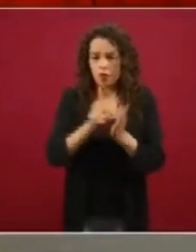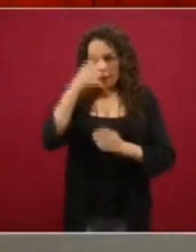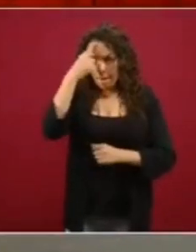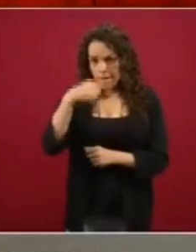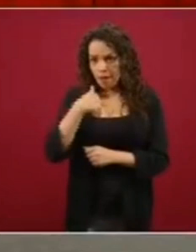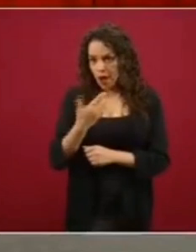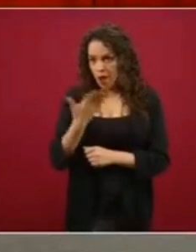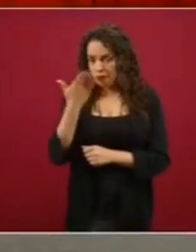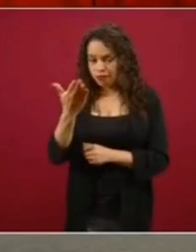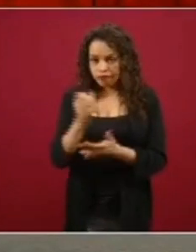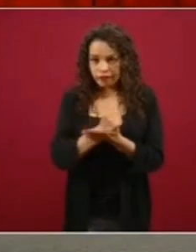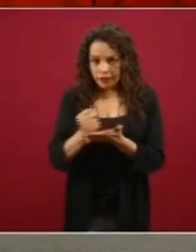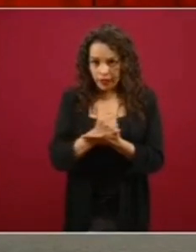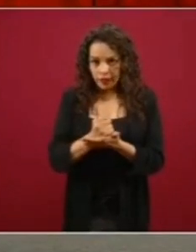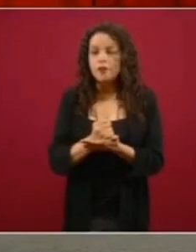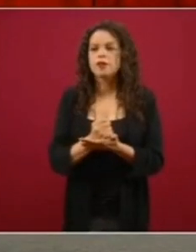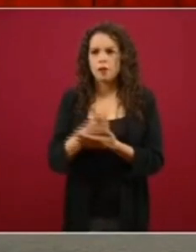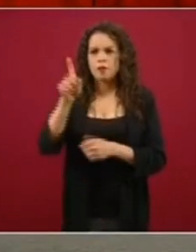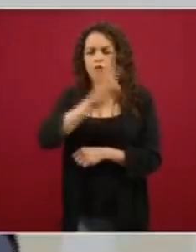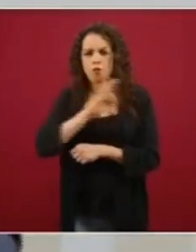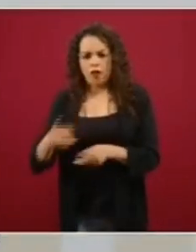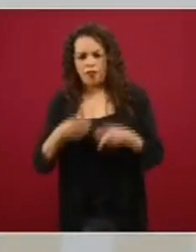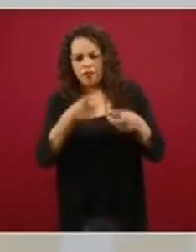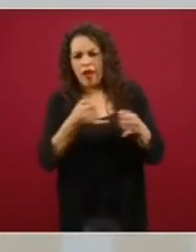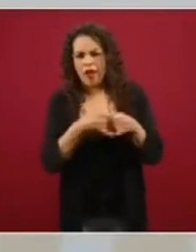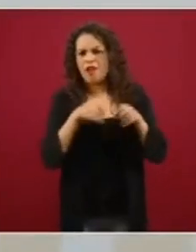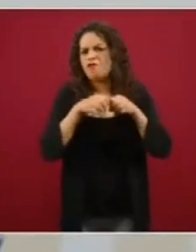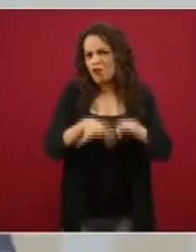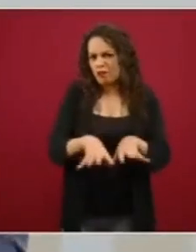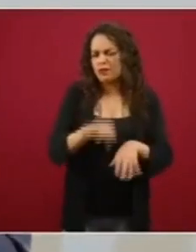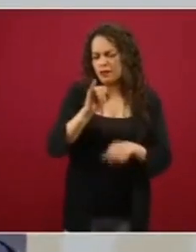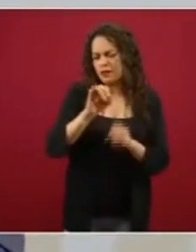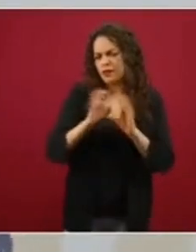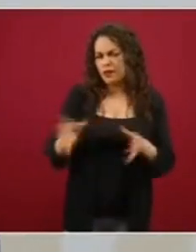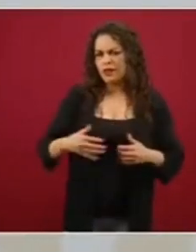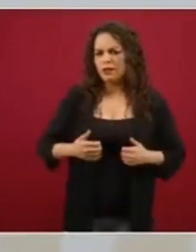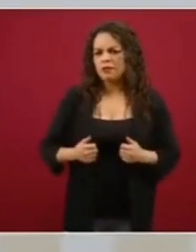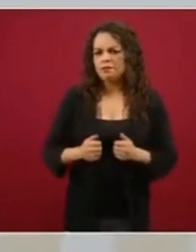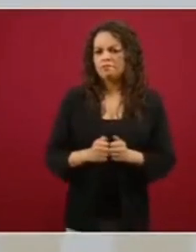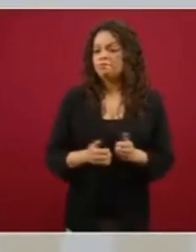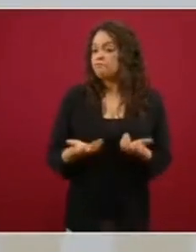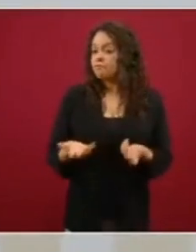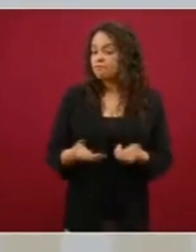les indica cómo está la situación y pues aquí apelaríamos